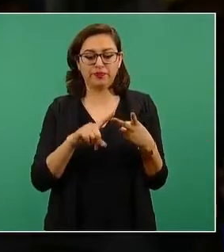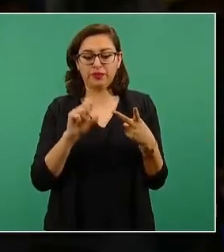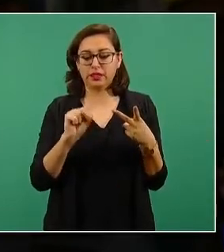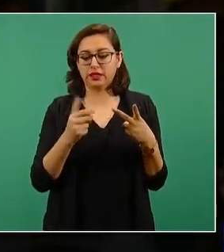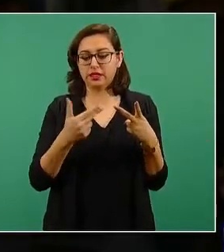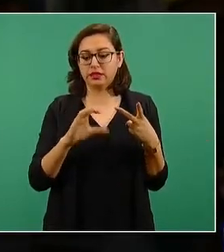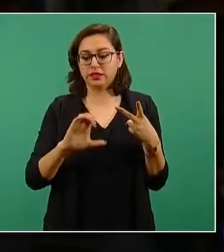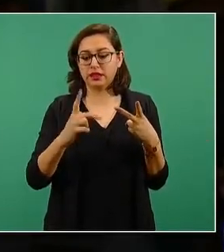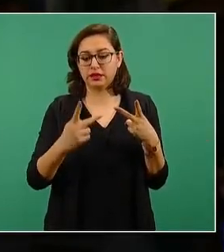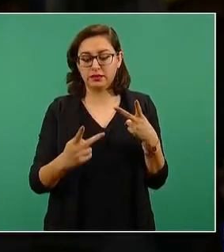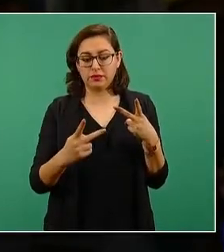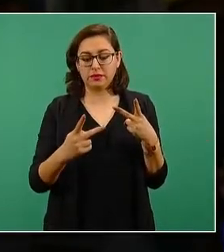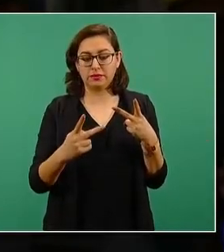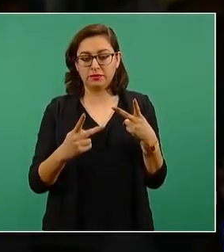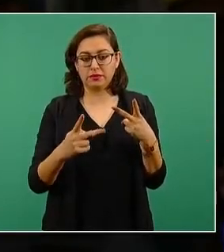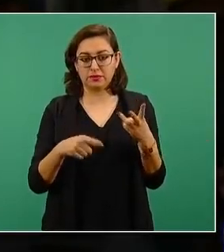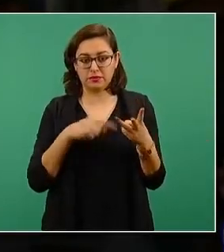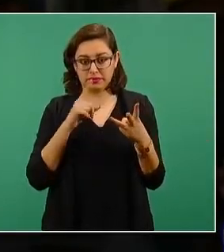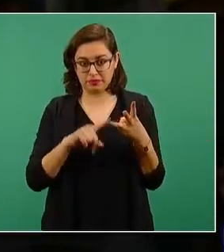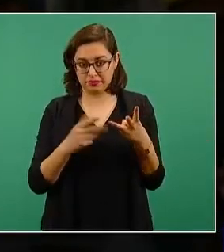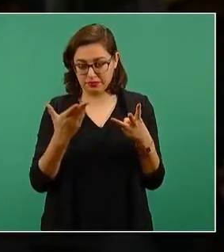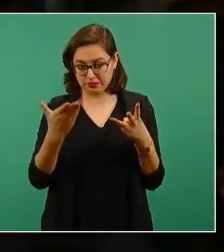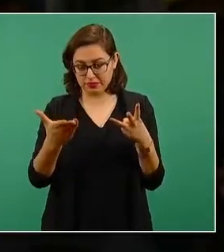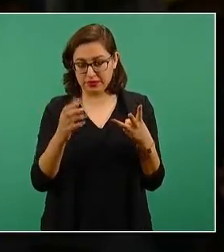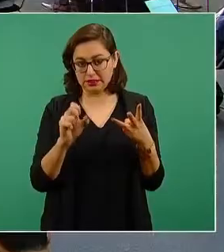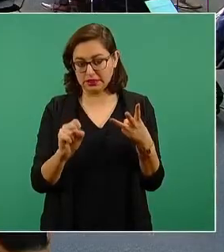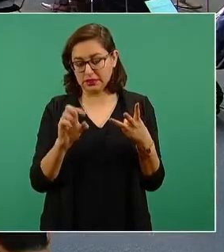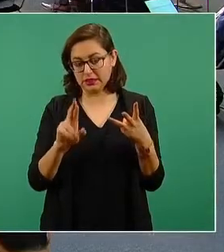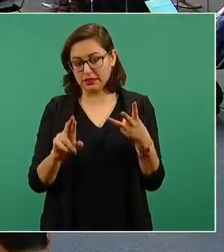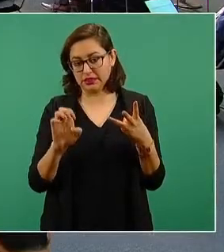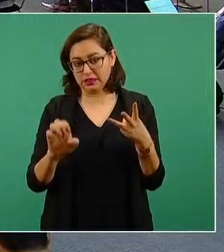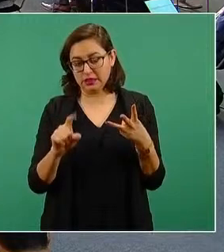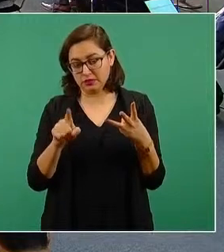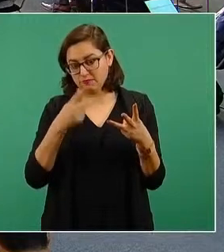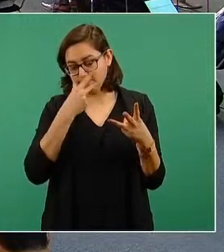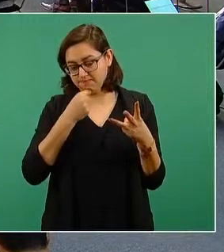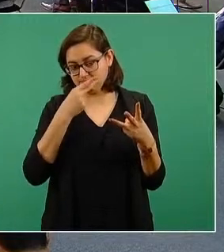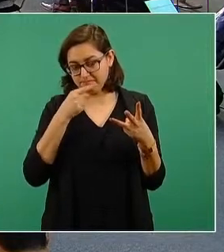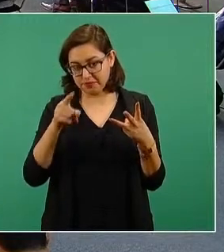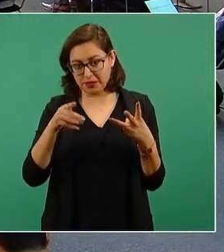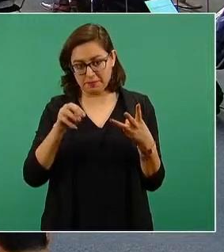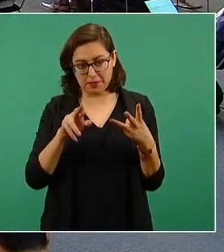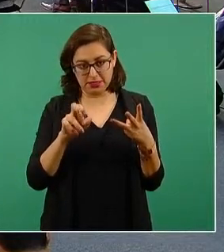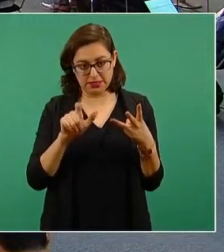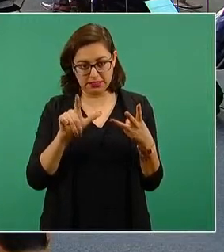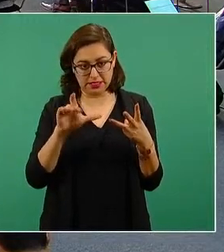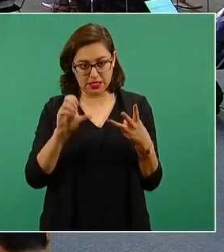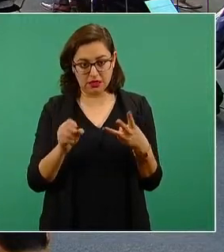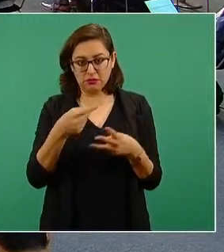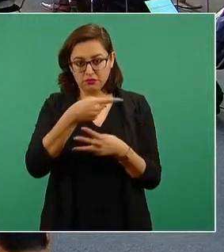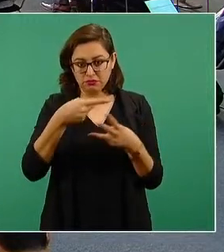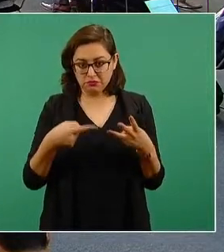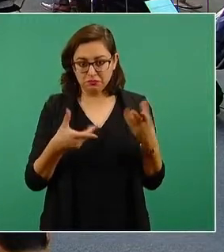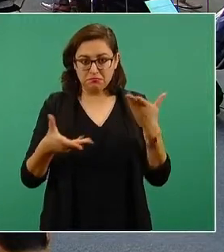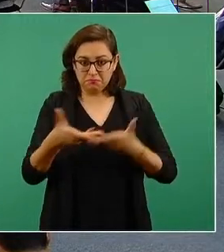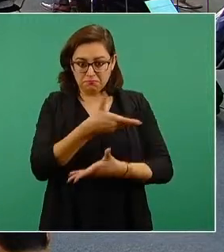de Hacienda y con el canciller, obviamente Marcelo Ebrard, para